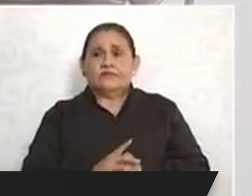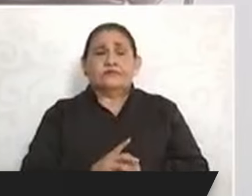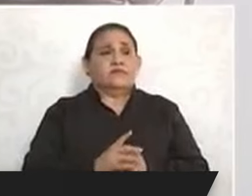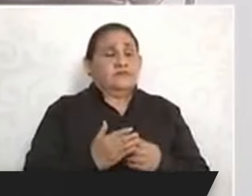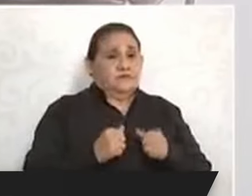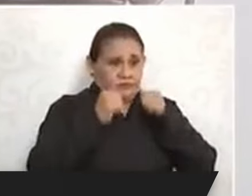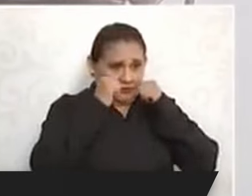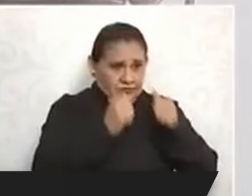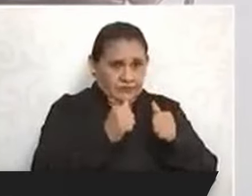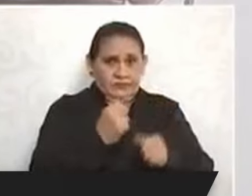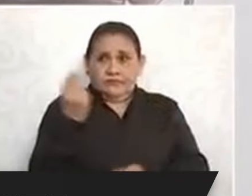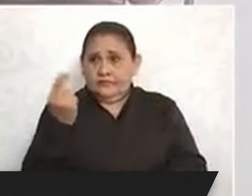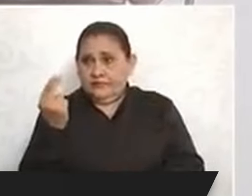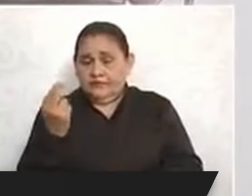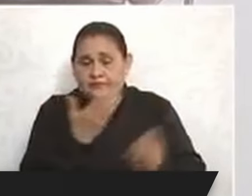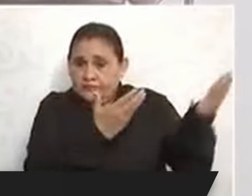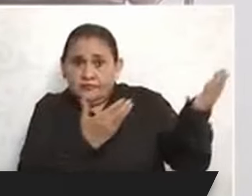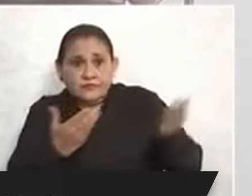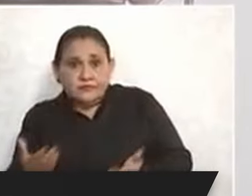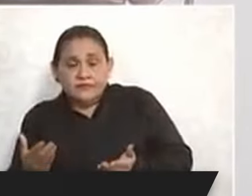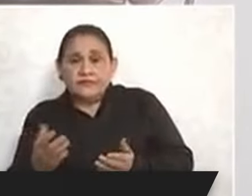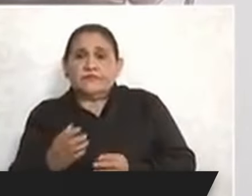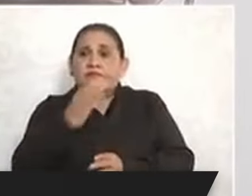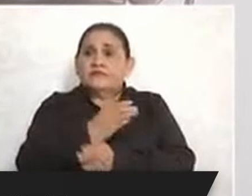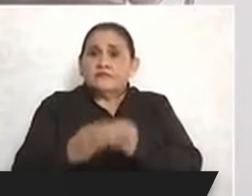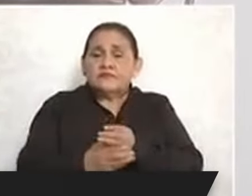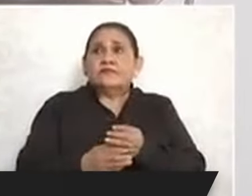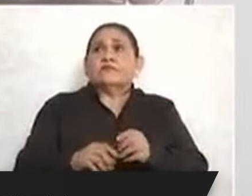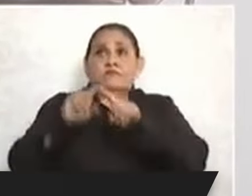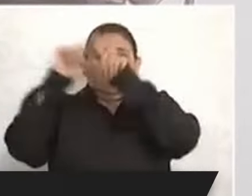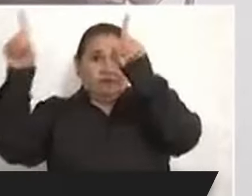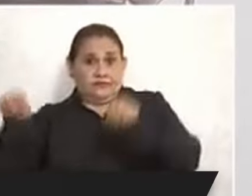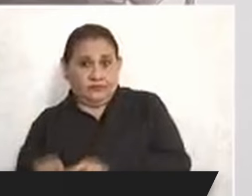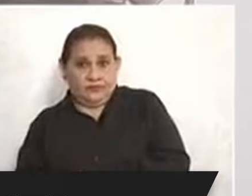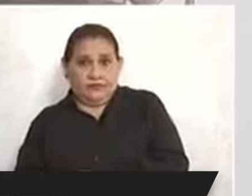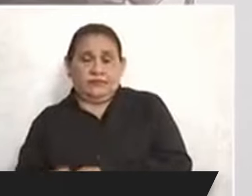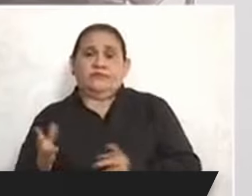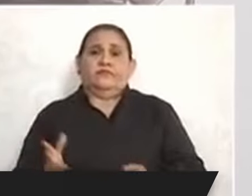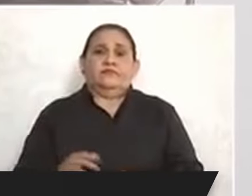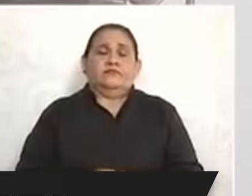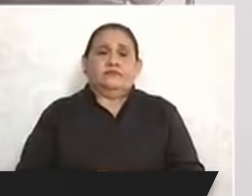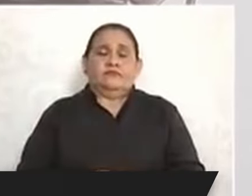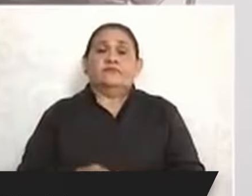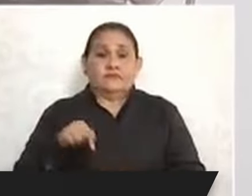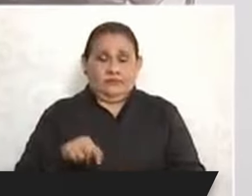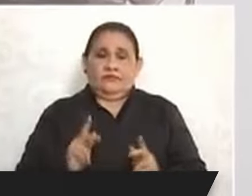demandas de transporte de mercancías en toda la península de Yucatán. El puerto de